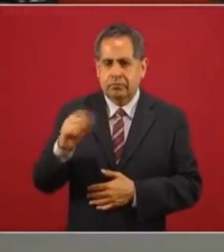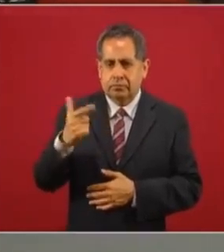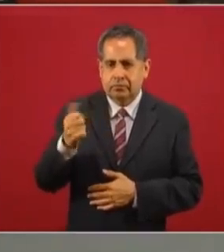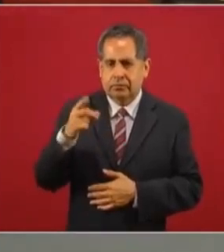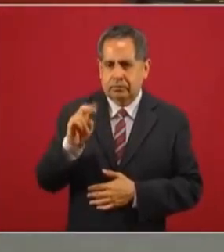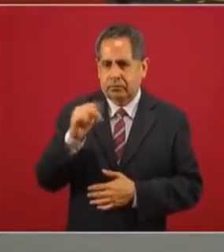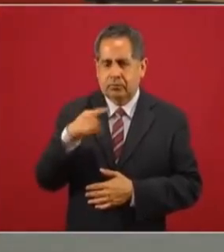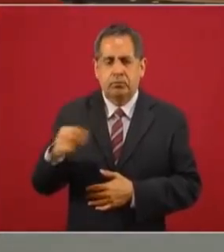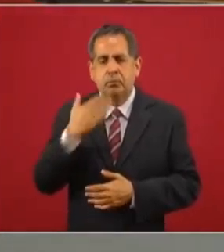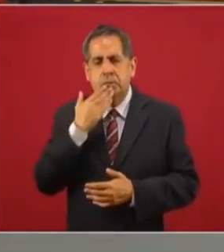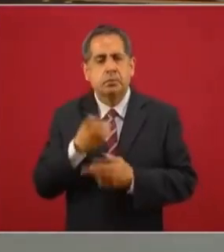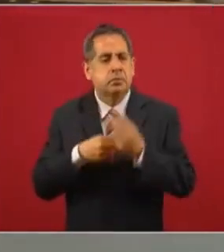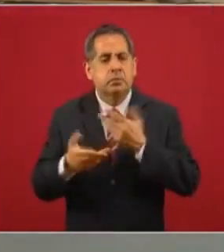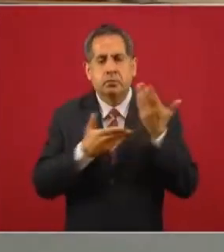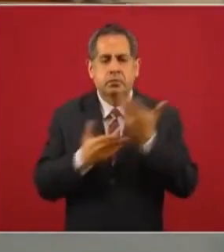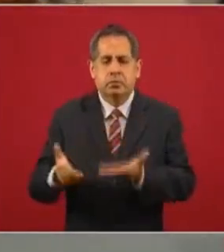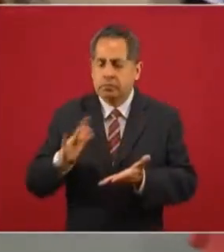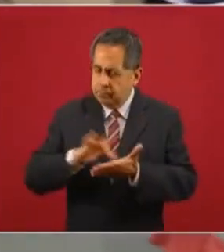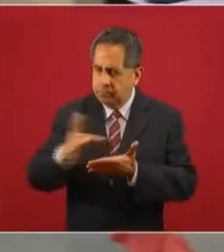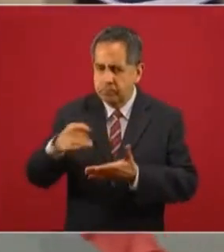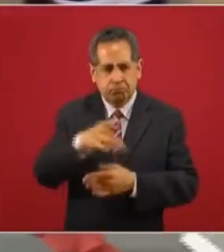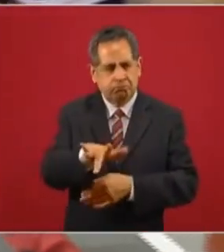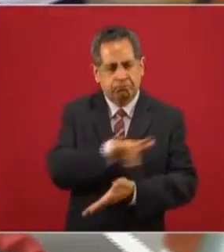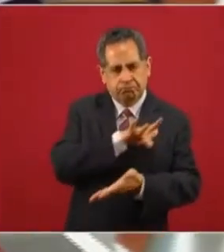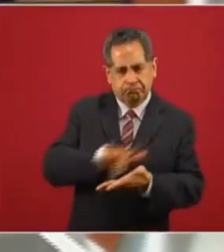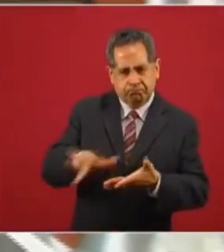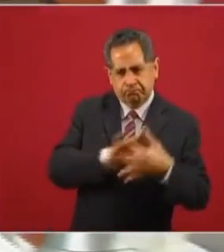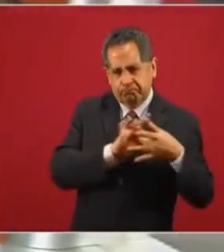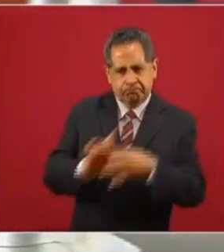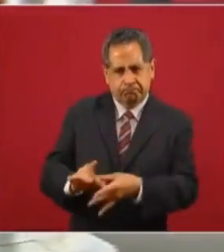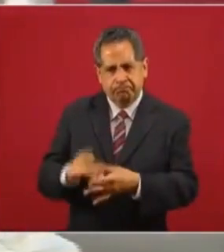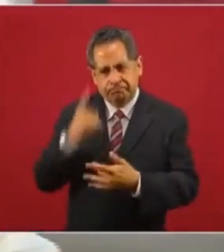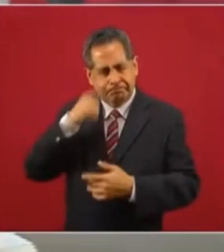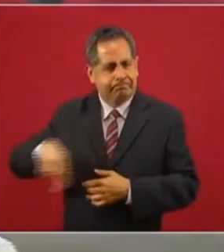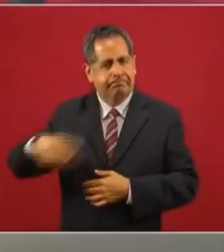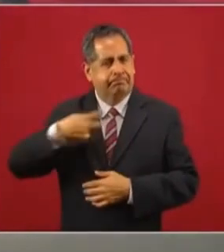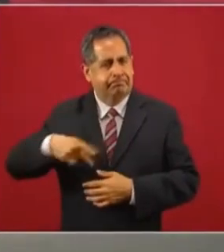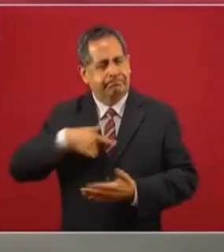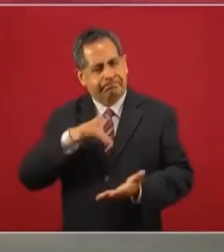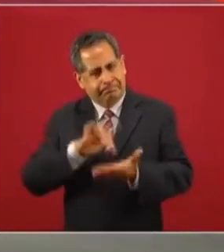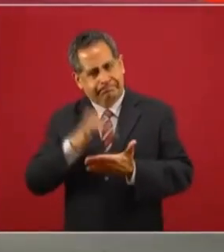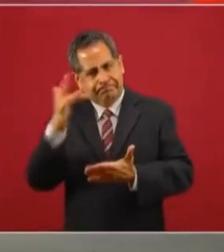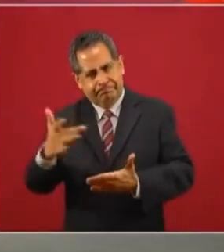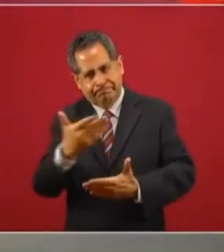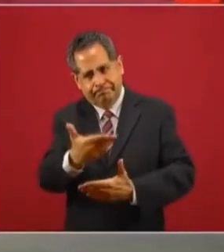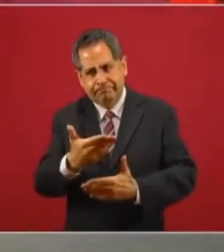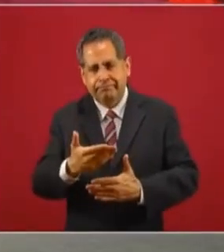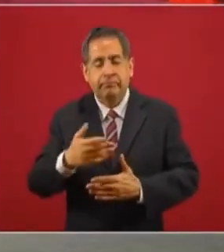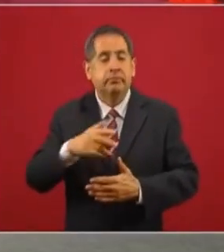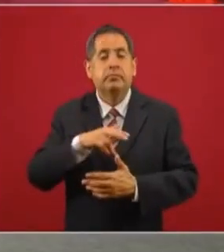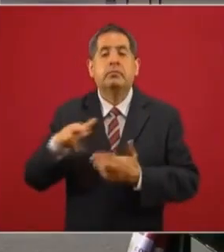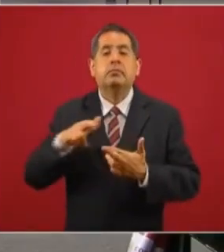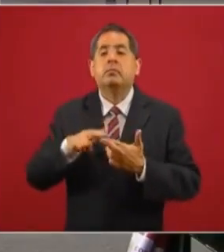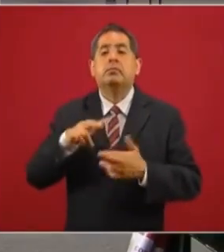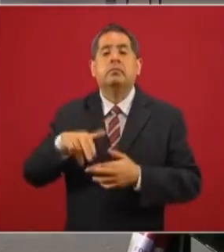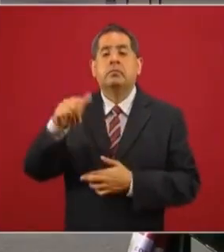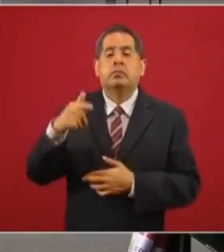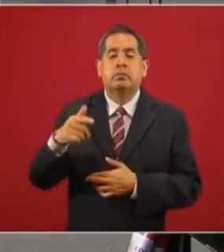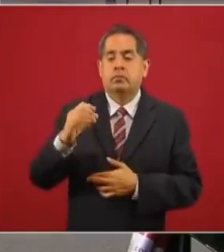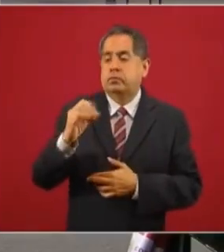Hernández. Bienvenido y gracias por ser un aliado del consumidor en la zona occidente,